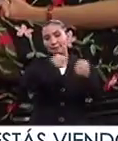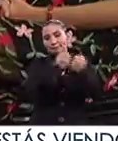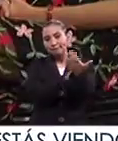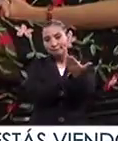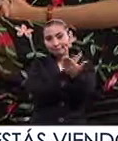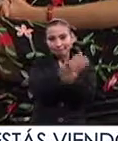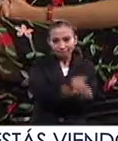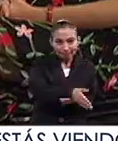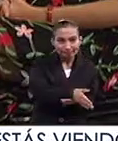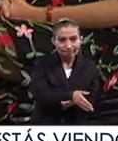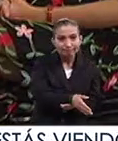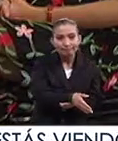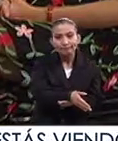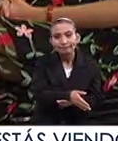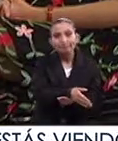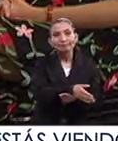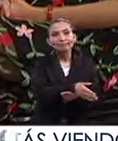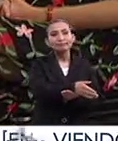la frontera